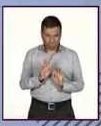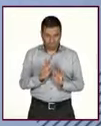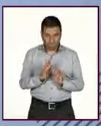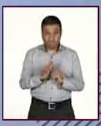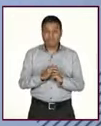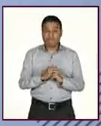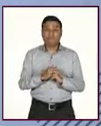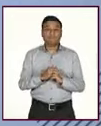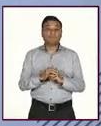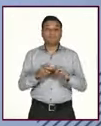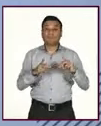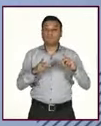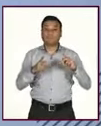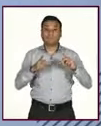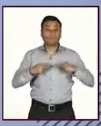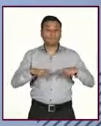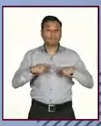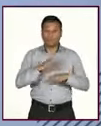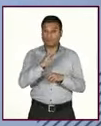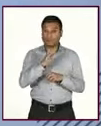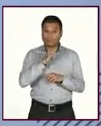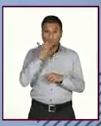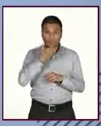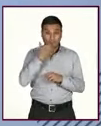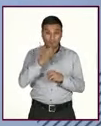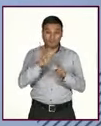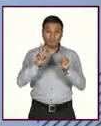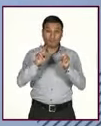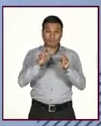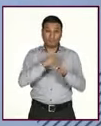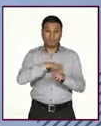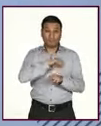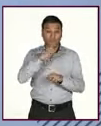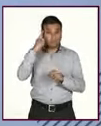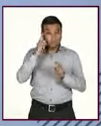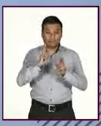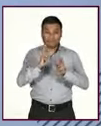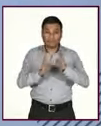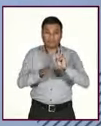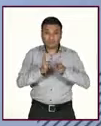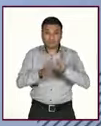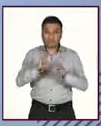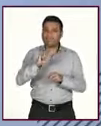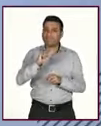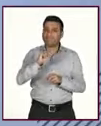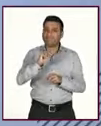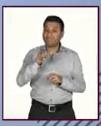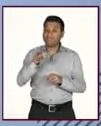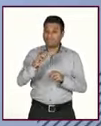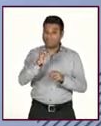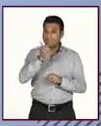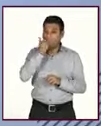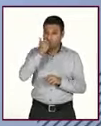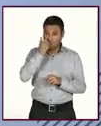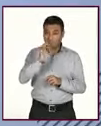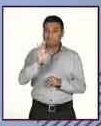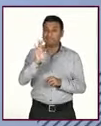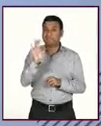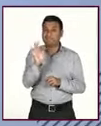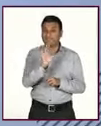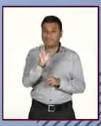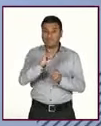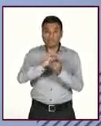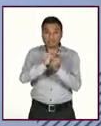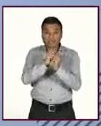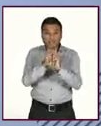estamos acostumbrados a hablar de problemas de salud mental, pero este chico puede tener una depresión muy larga que ni siquiera él